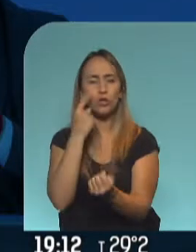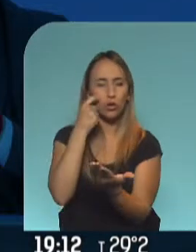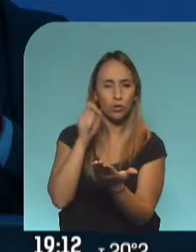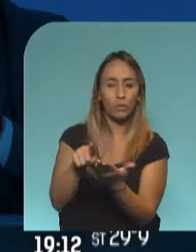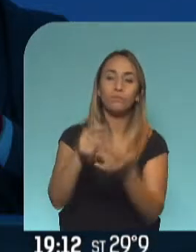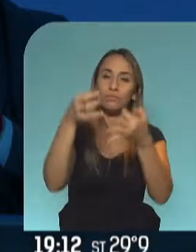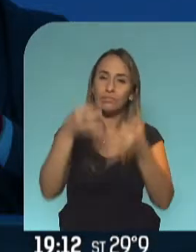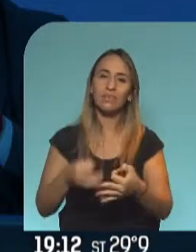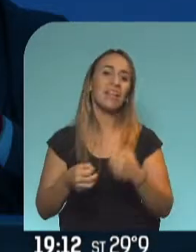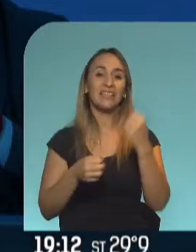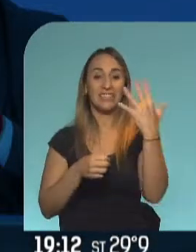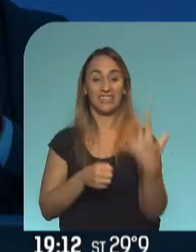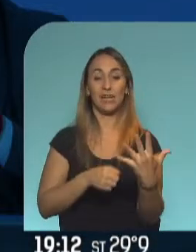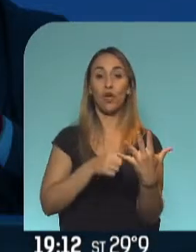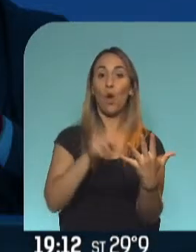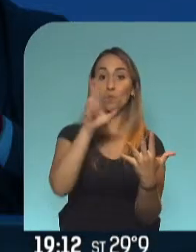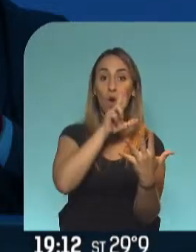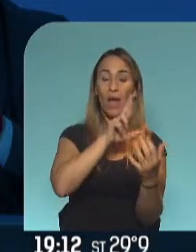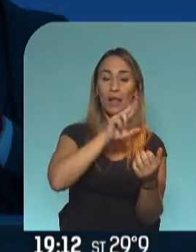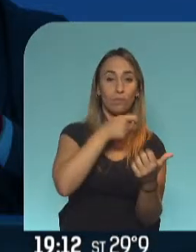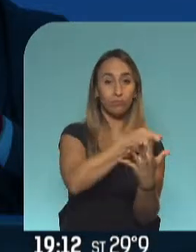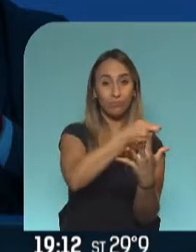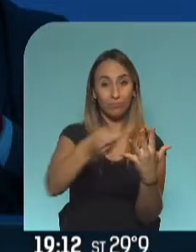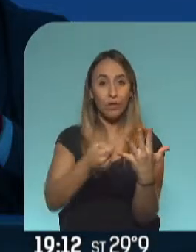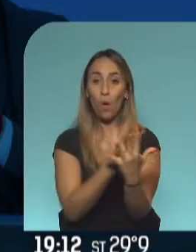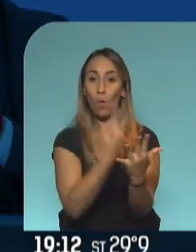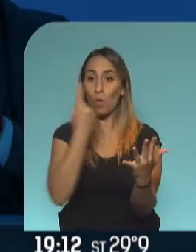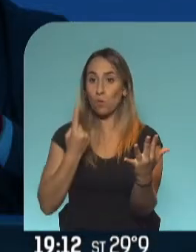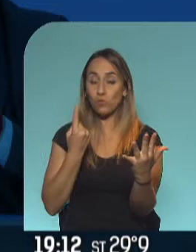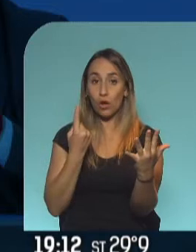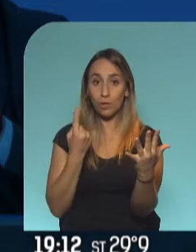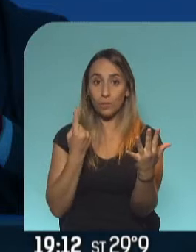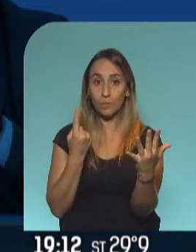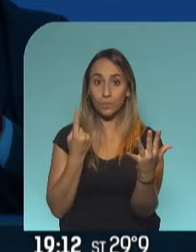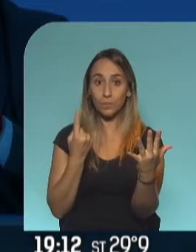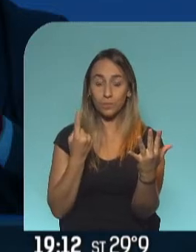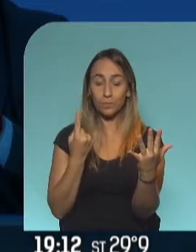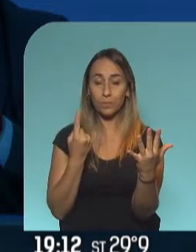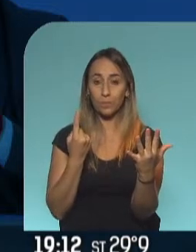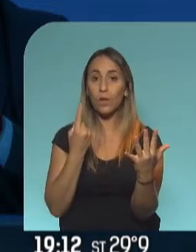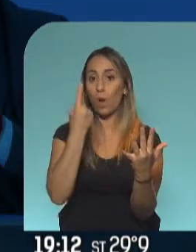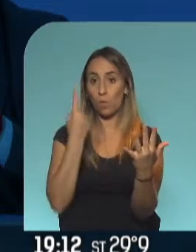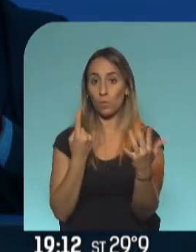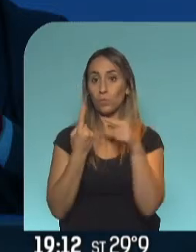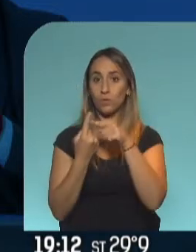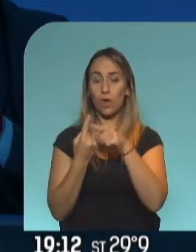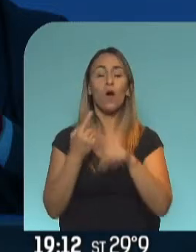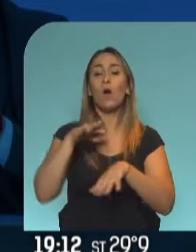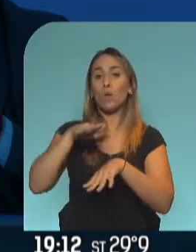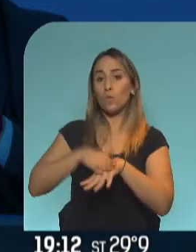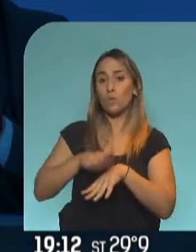1 de cada 5 femicidios es cometido, el 17% de lo que va de este año, es cometido por integrantes de fuerzas de